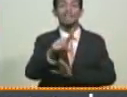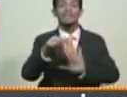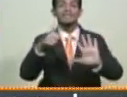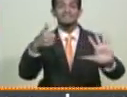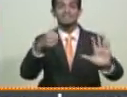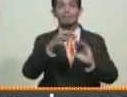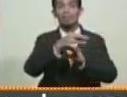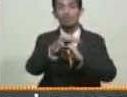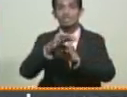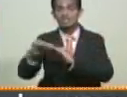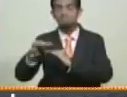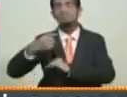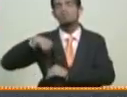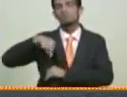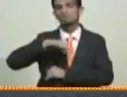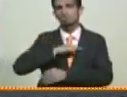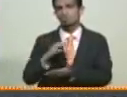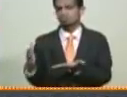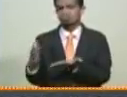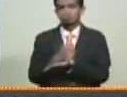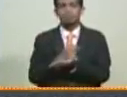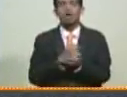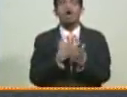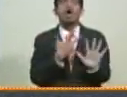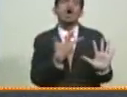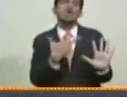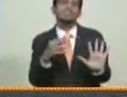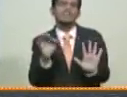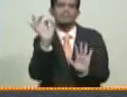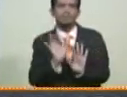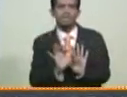el 70 y el 80% de los votos.